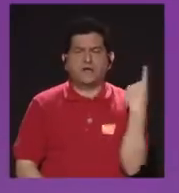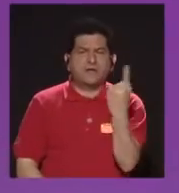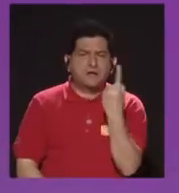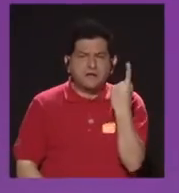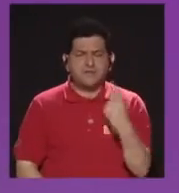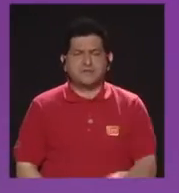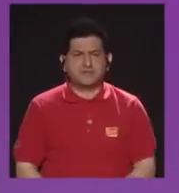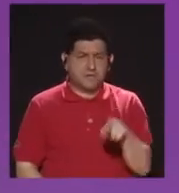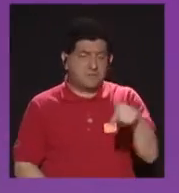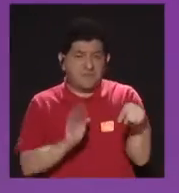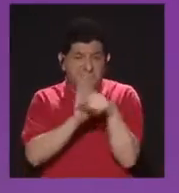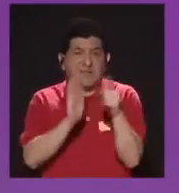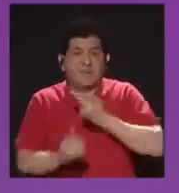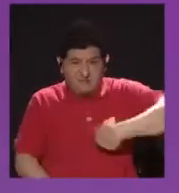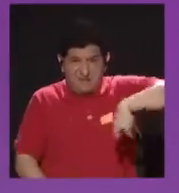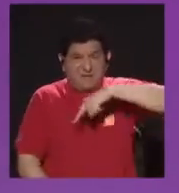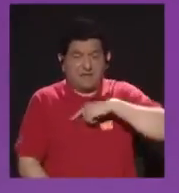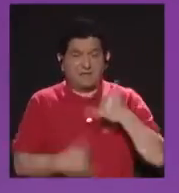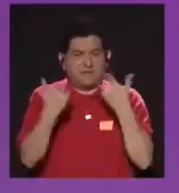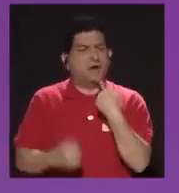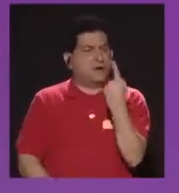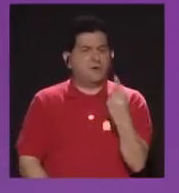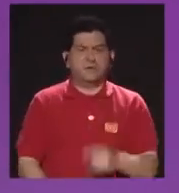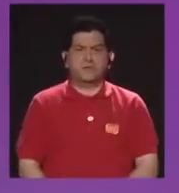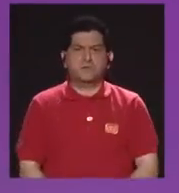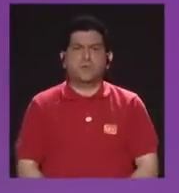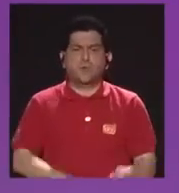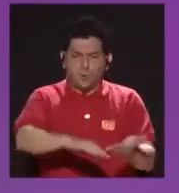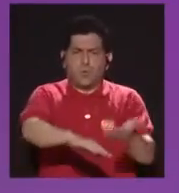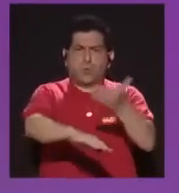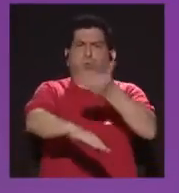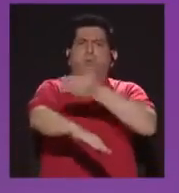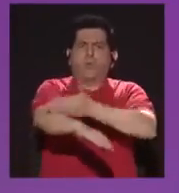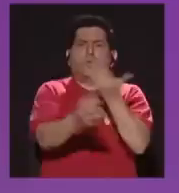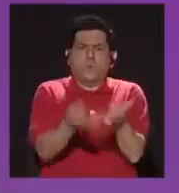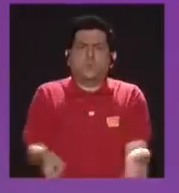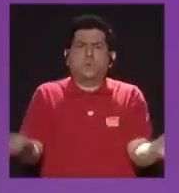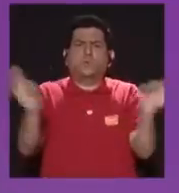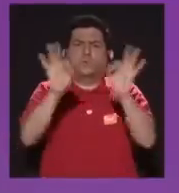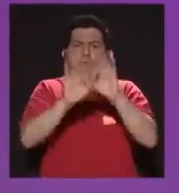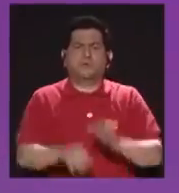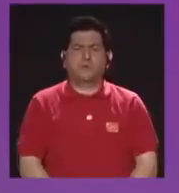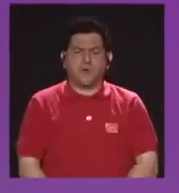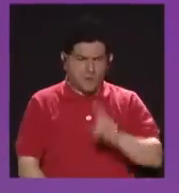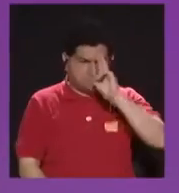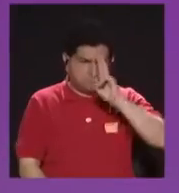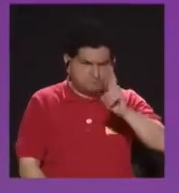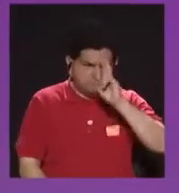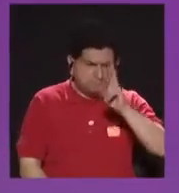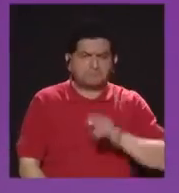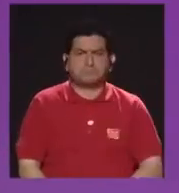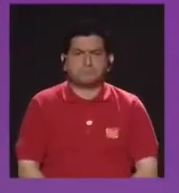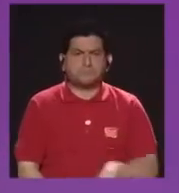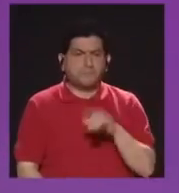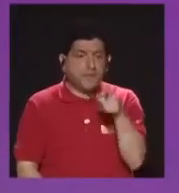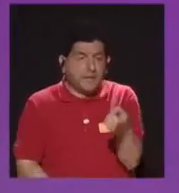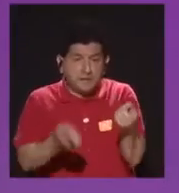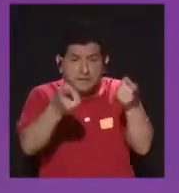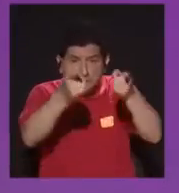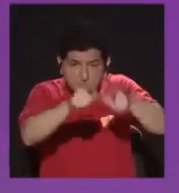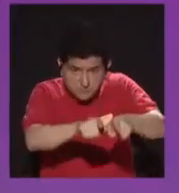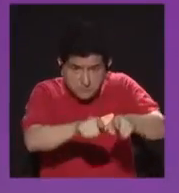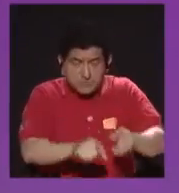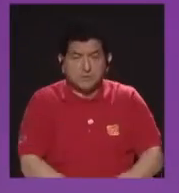siendo como muy negativa para nosotros ahora dio un gran paso adelante en reconocer que estas es que